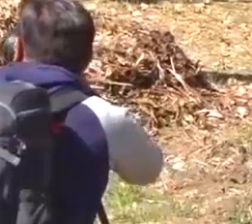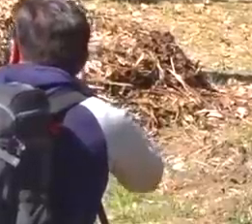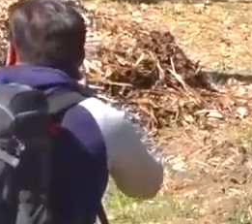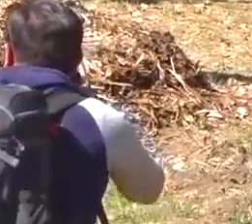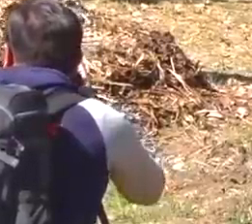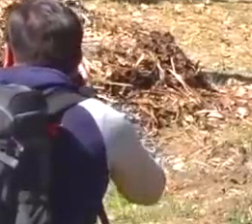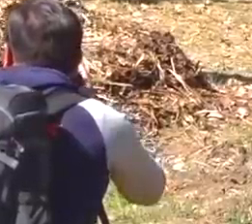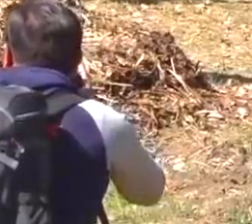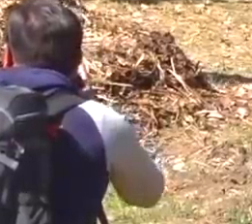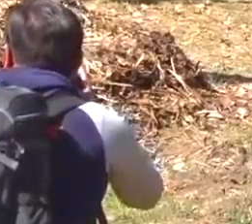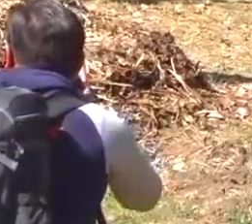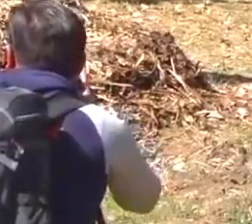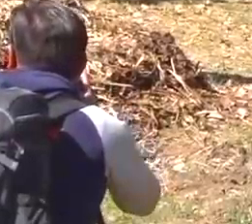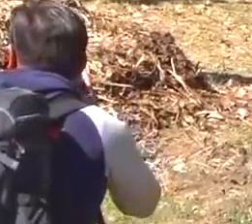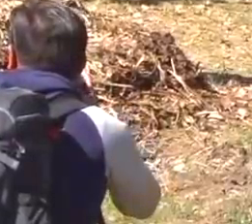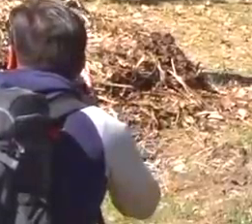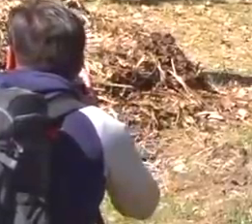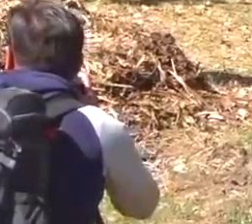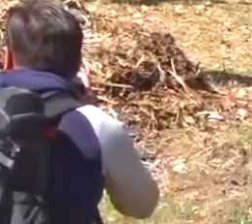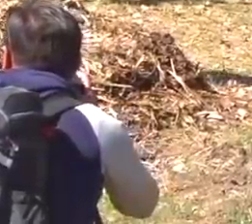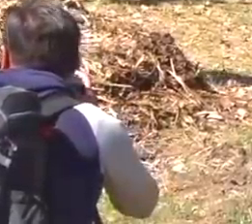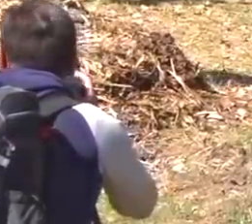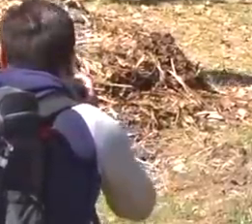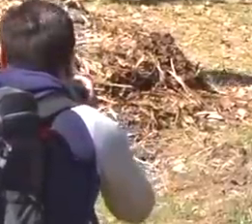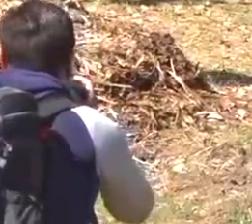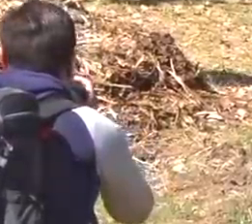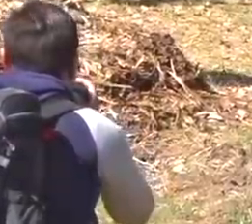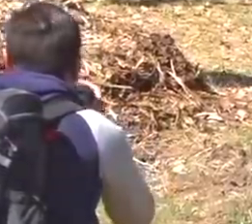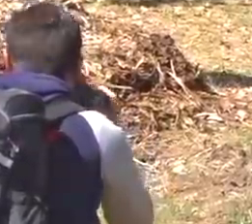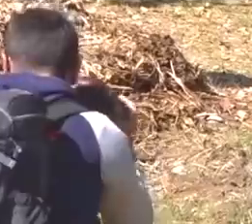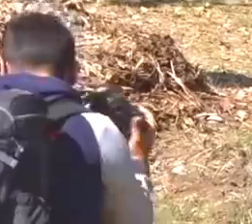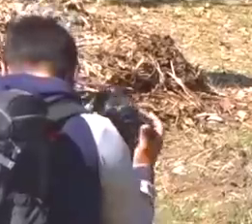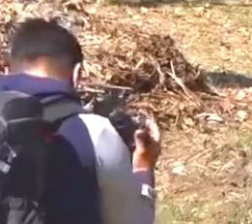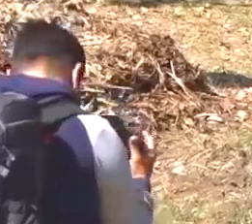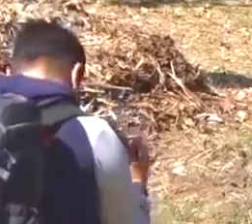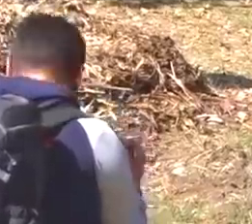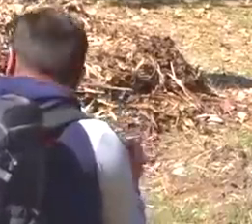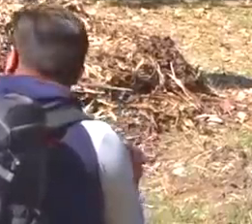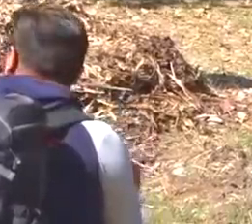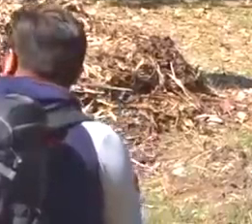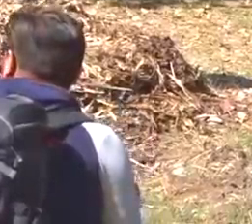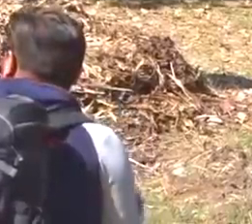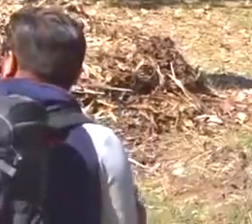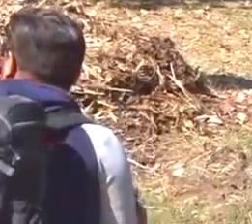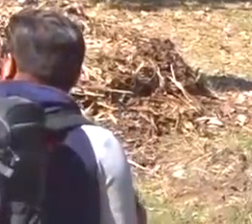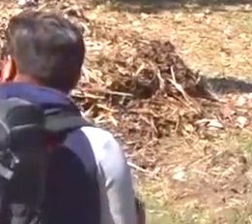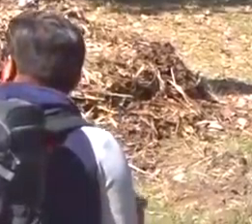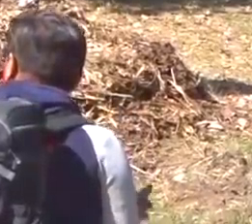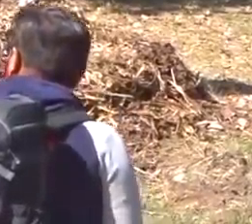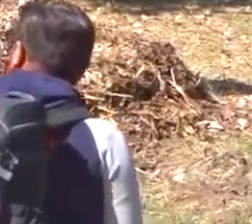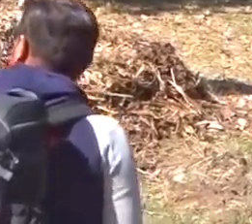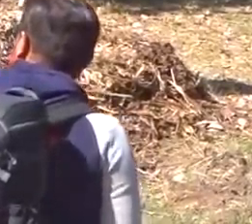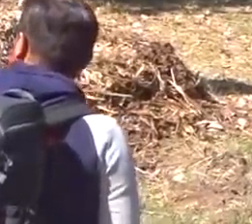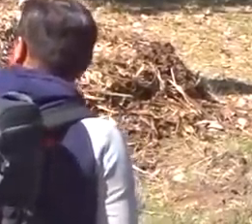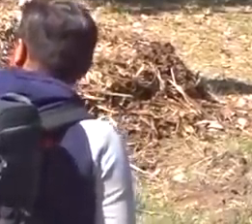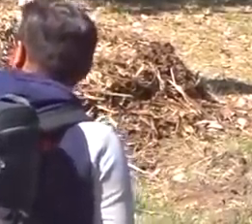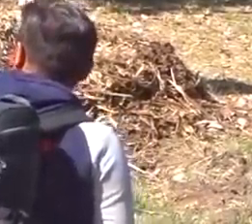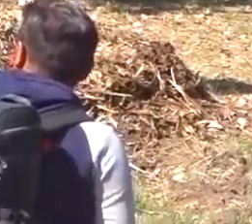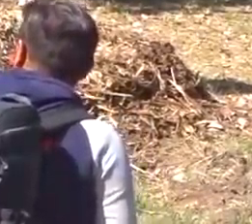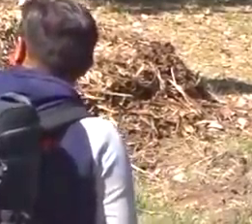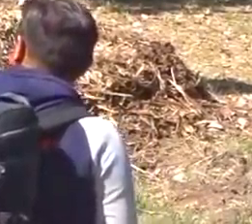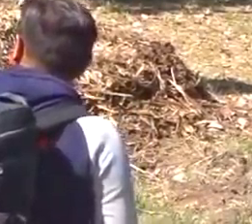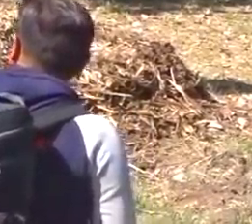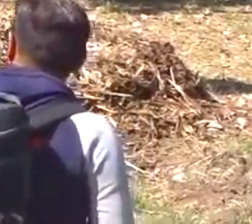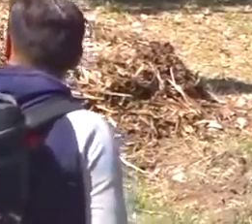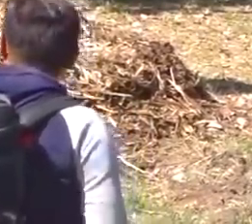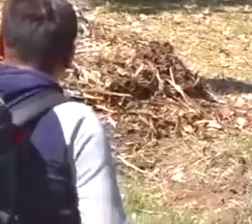Muchas gracias, doctora. Sí, así es, pareciera increíble que un vasito tan pequeño, que está lleno de polvo, aparentemente, cuando se